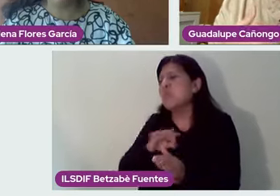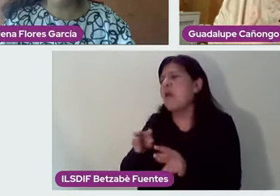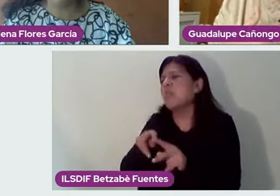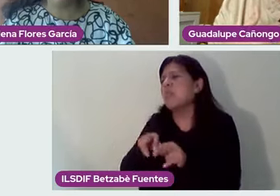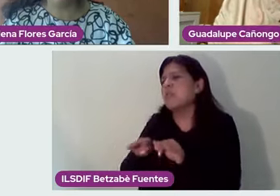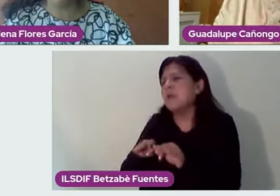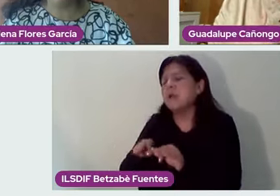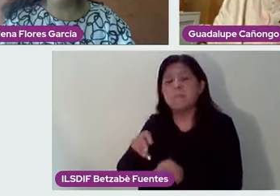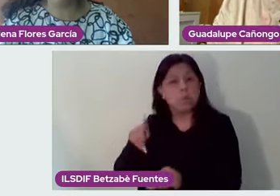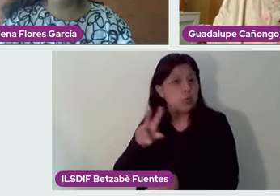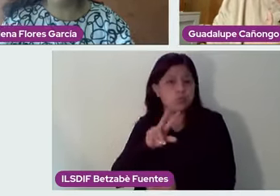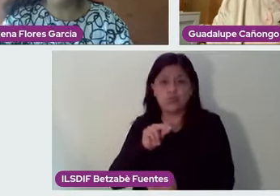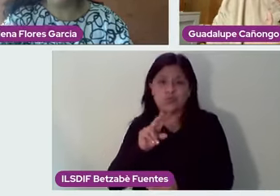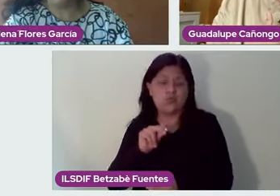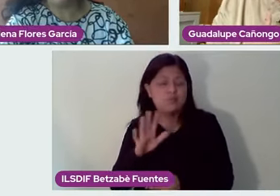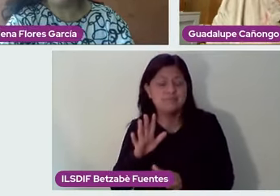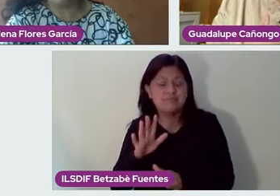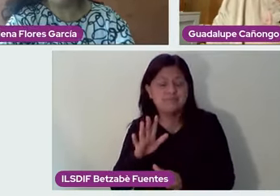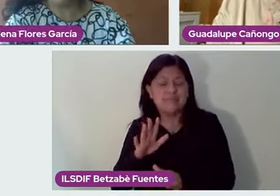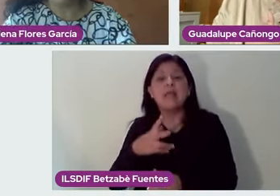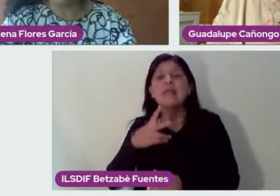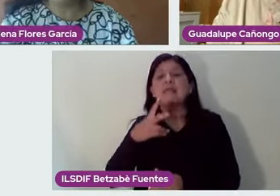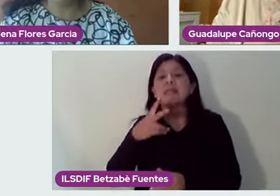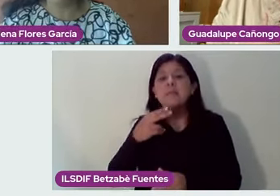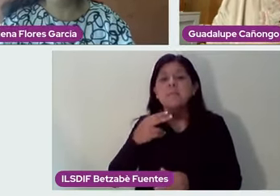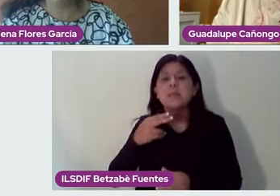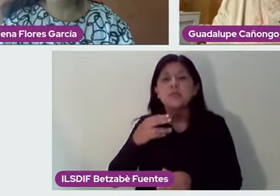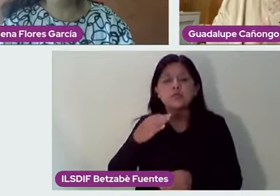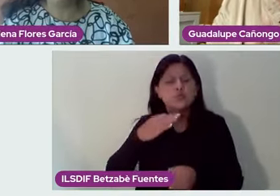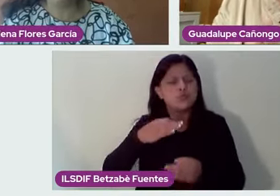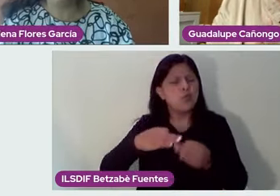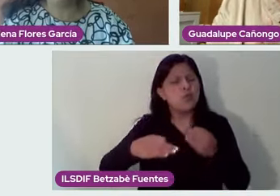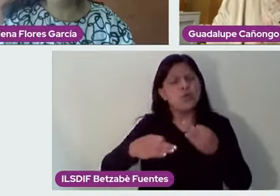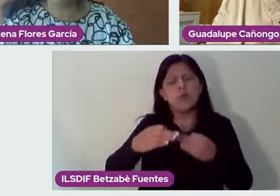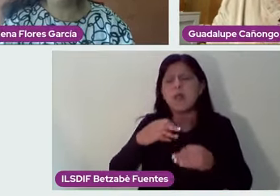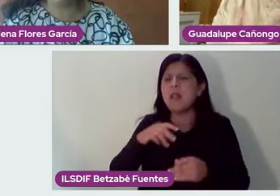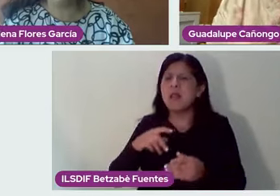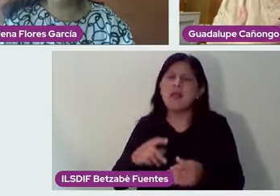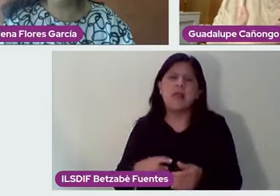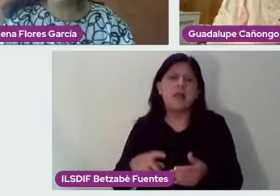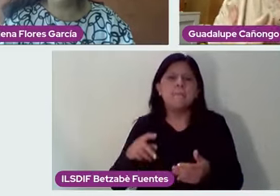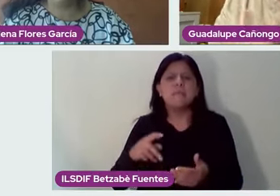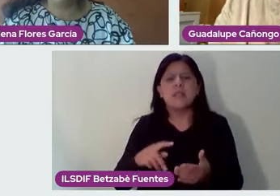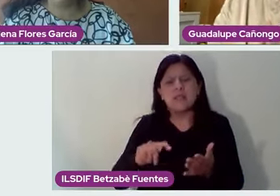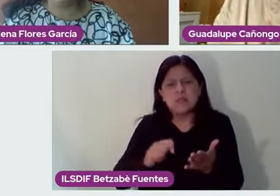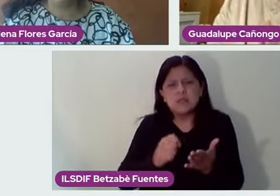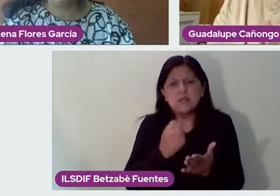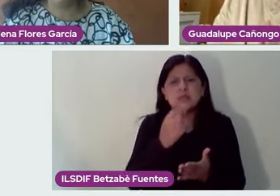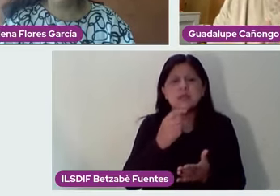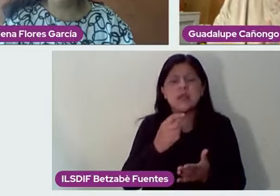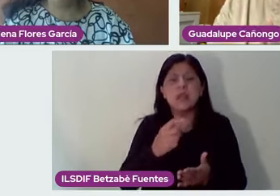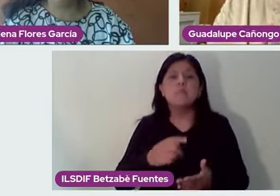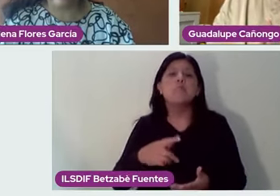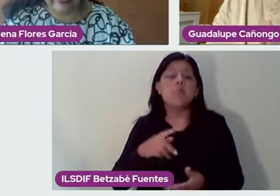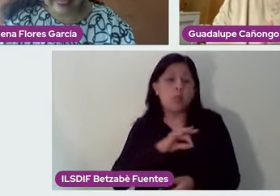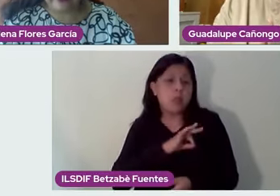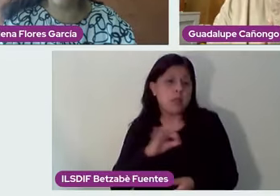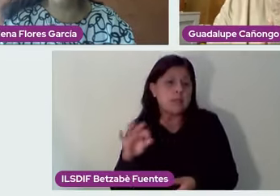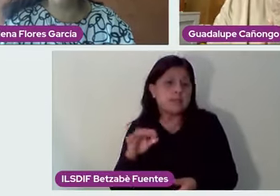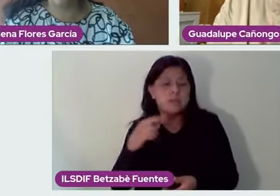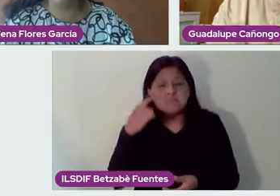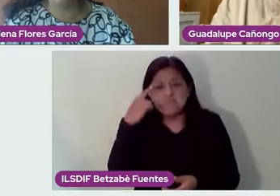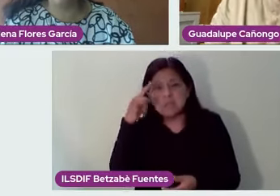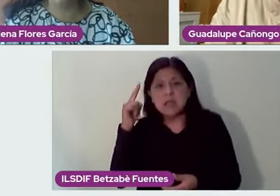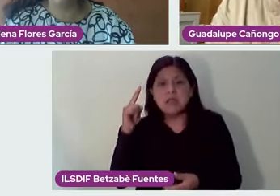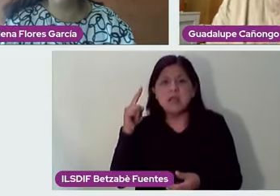no, que también el mundo digital está, tiene que ver con espacios recreativos, ¿no? A lo mejor